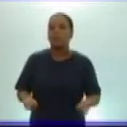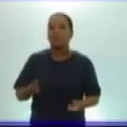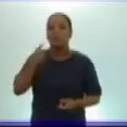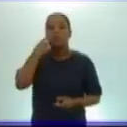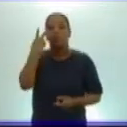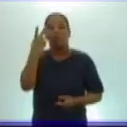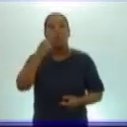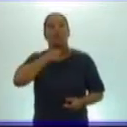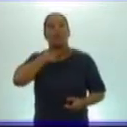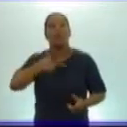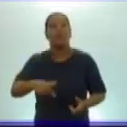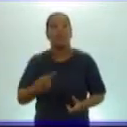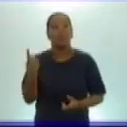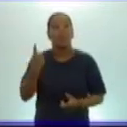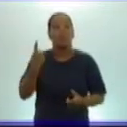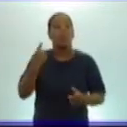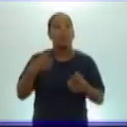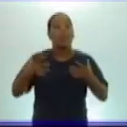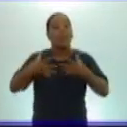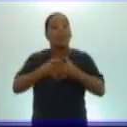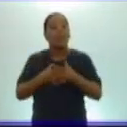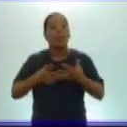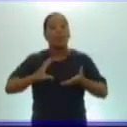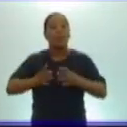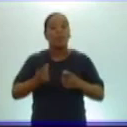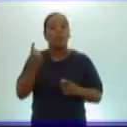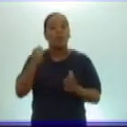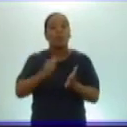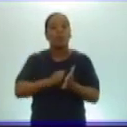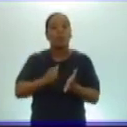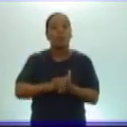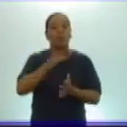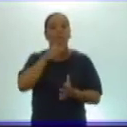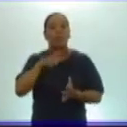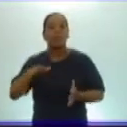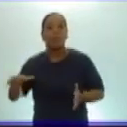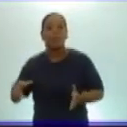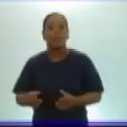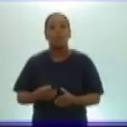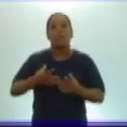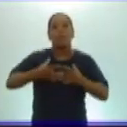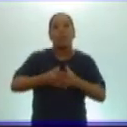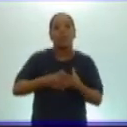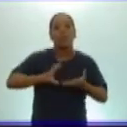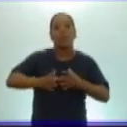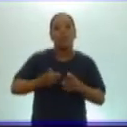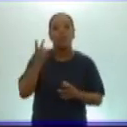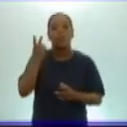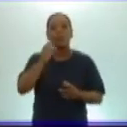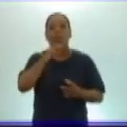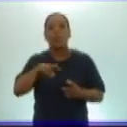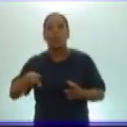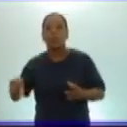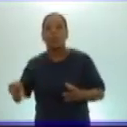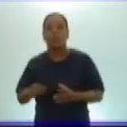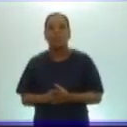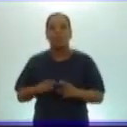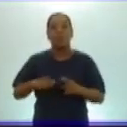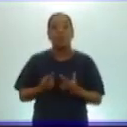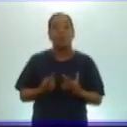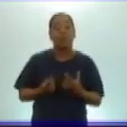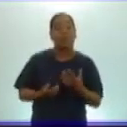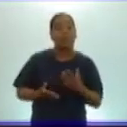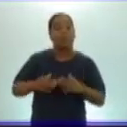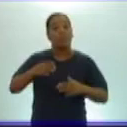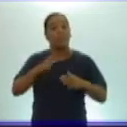ejemplos, una mezcla formada por un sólido y un líquido y una mezcla formada por dos líquidos, pero que ambos, de acuerdo a su solubilidad